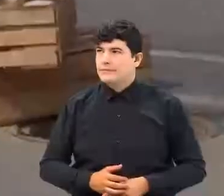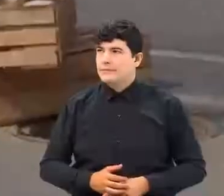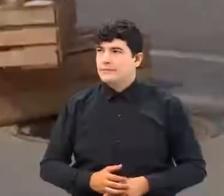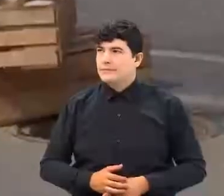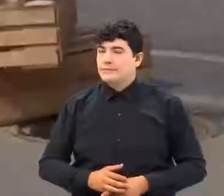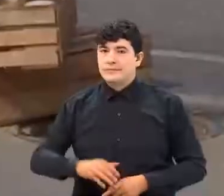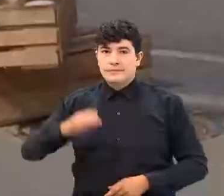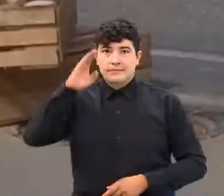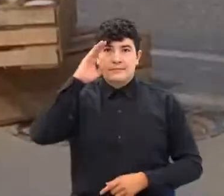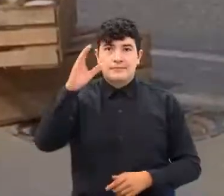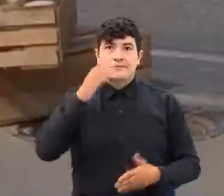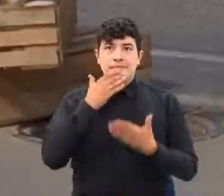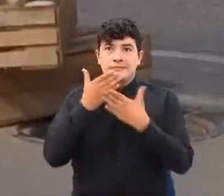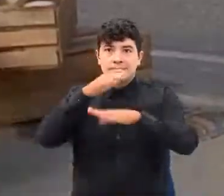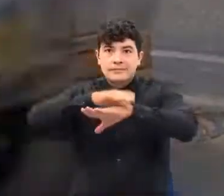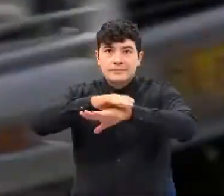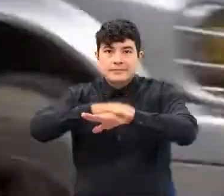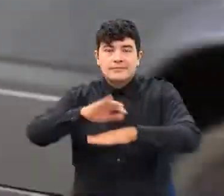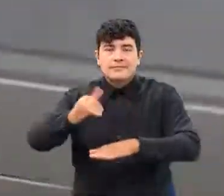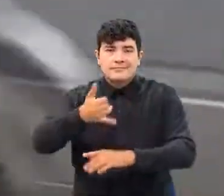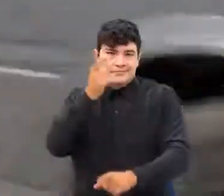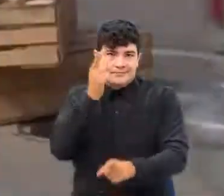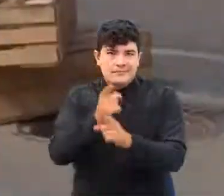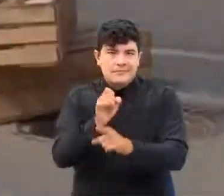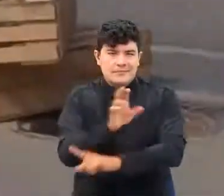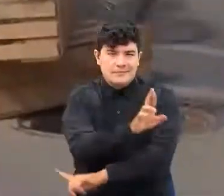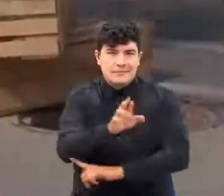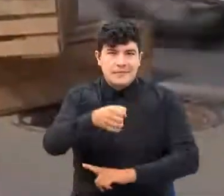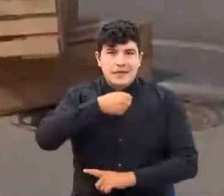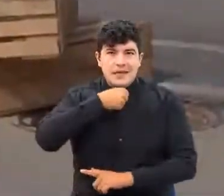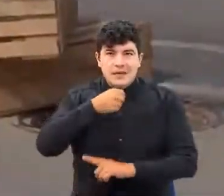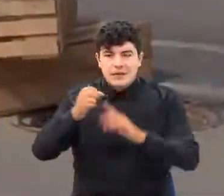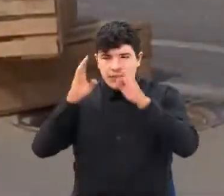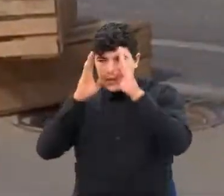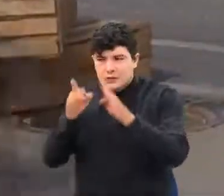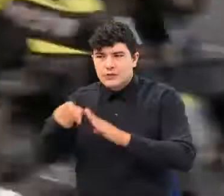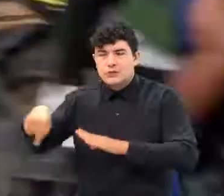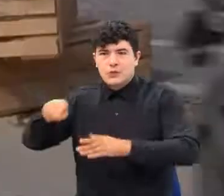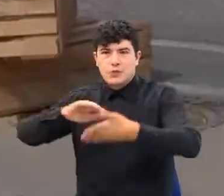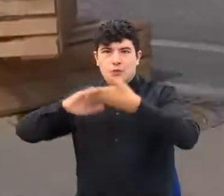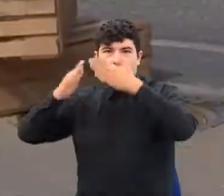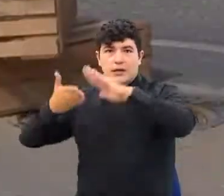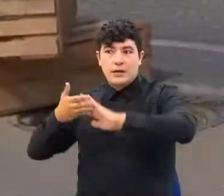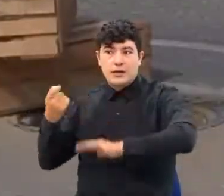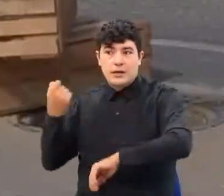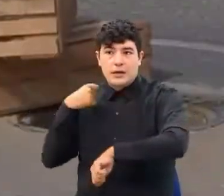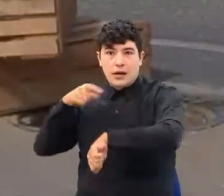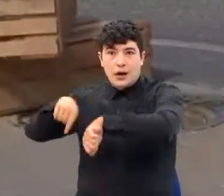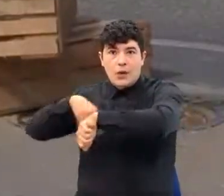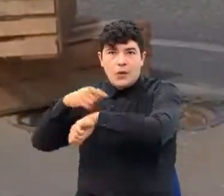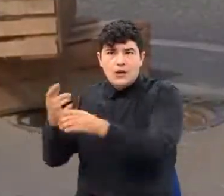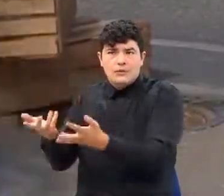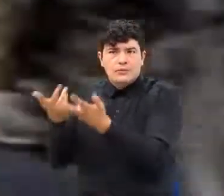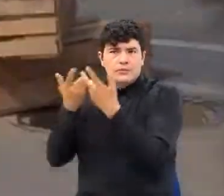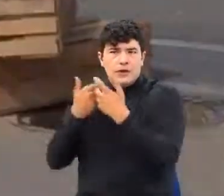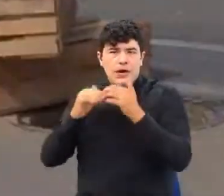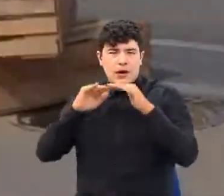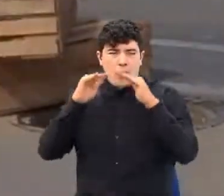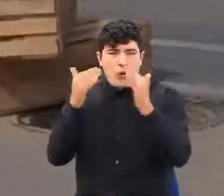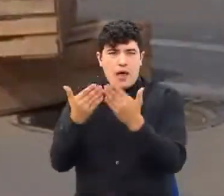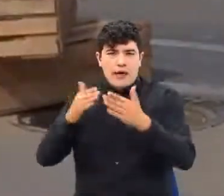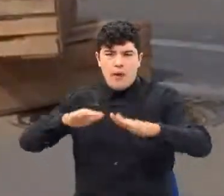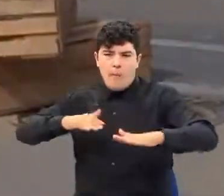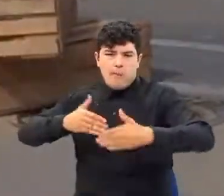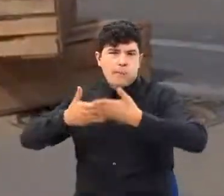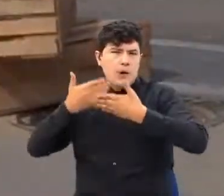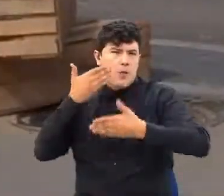buenas tardes y en oriente noticias seguimos escuchando a la comunidad y en las últimas horas nos reportaron un caso de un colegio que fue cerrado más